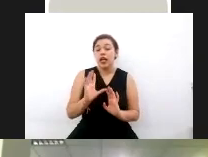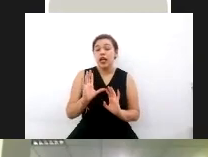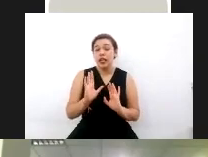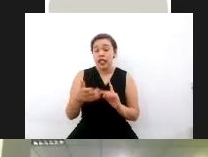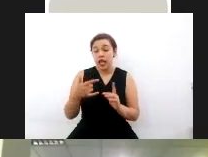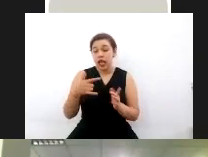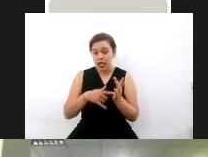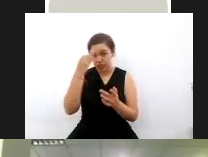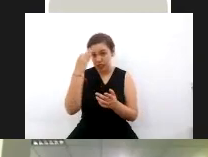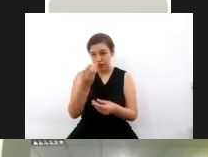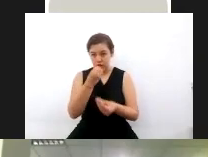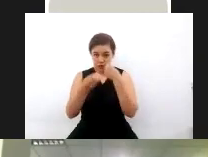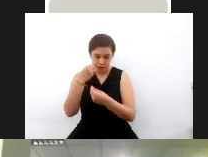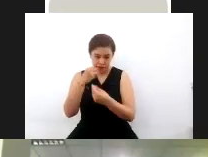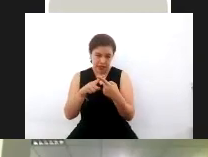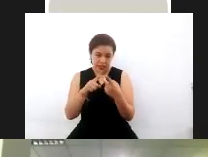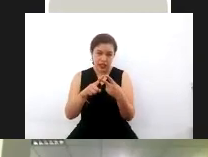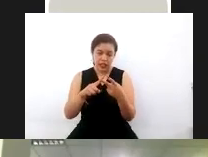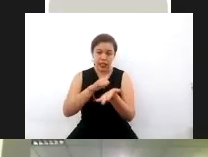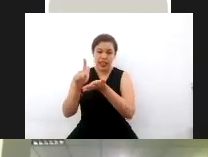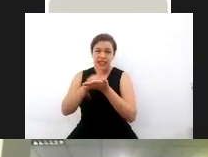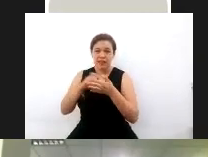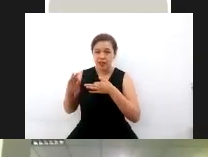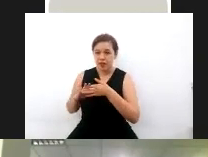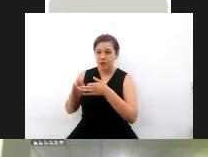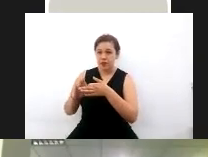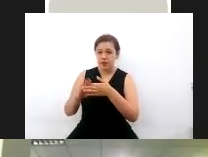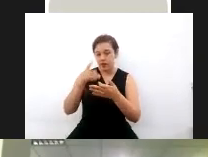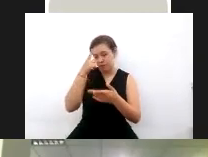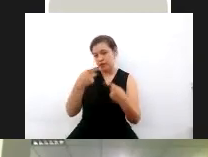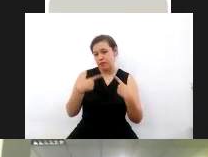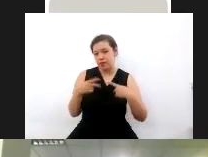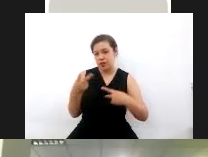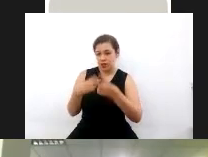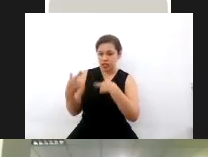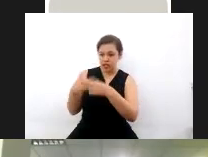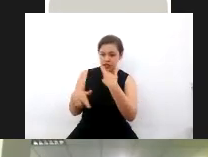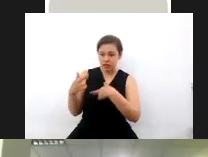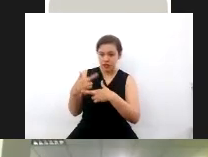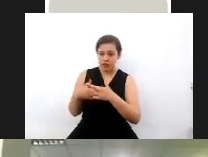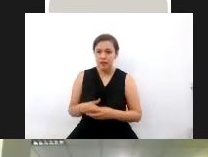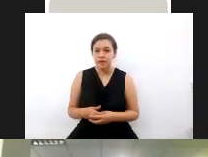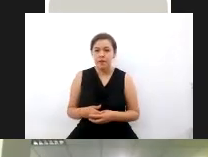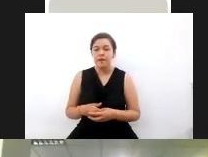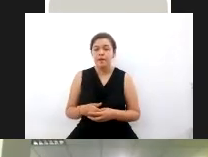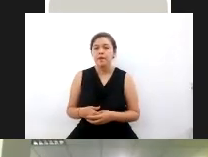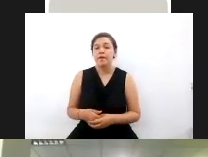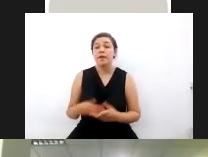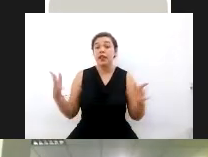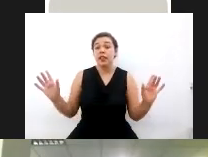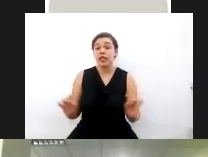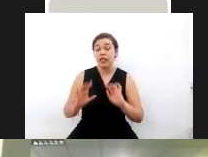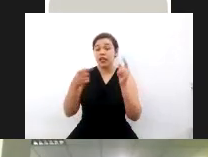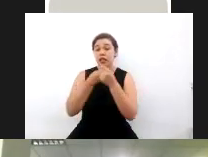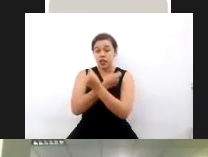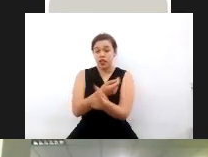alimentos y limpiar constantemente la zona de recepción. Al momento de que los niños entren